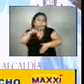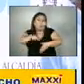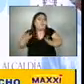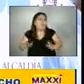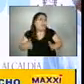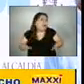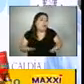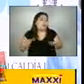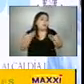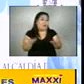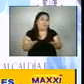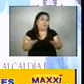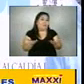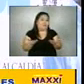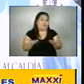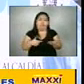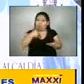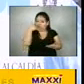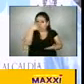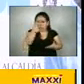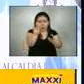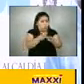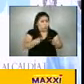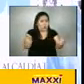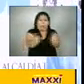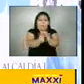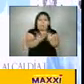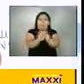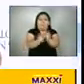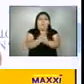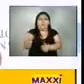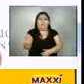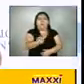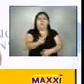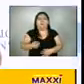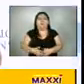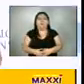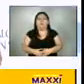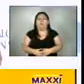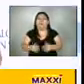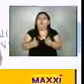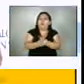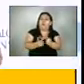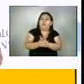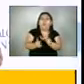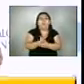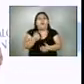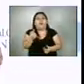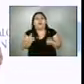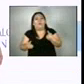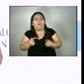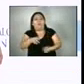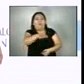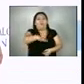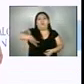darle soluciones concretas a todas las personas que transitan. La problemática que tenemos en todos los municipios con